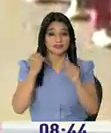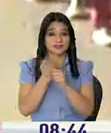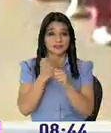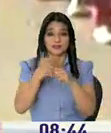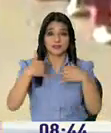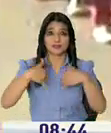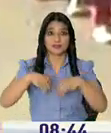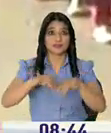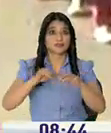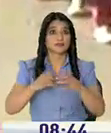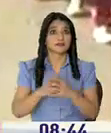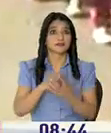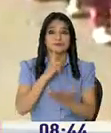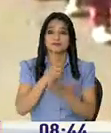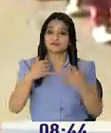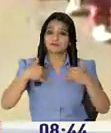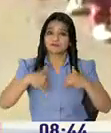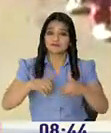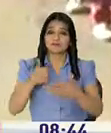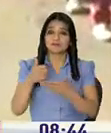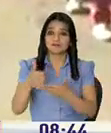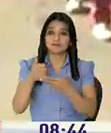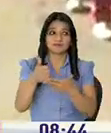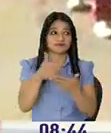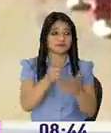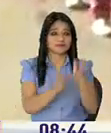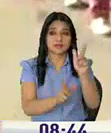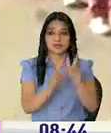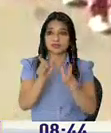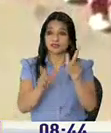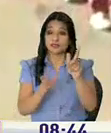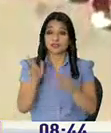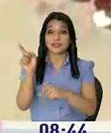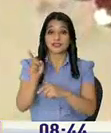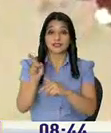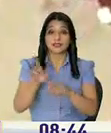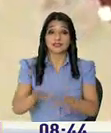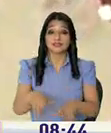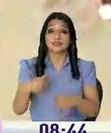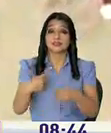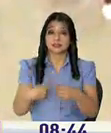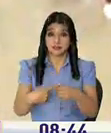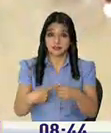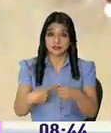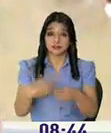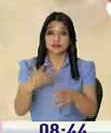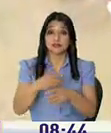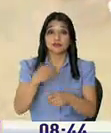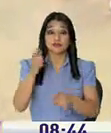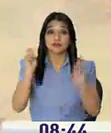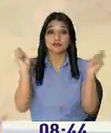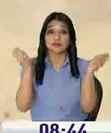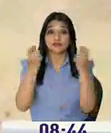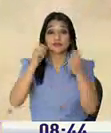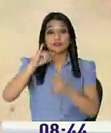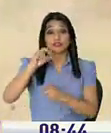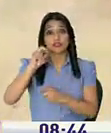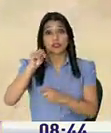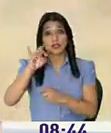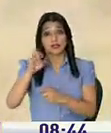es, continuamos beneficiando a todas las personas vulnerables de la ciudad de Quito. Fundación Jonathan en unión con